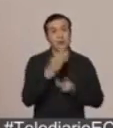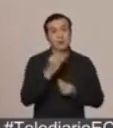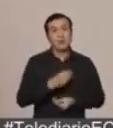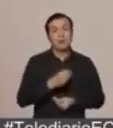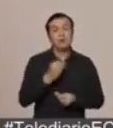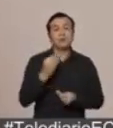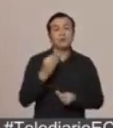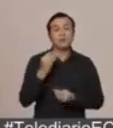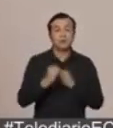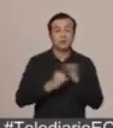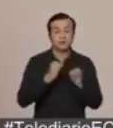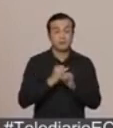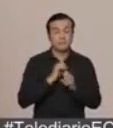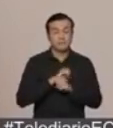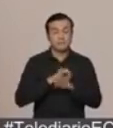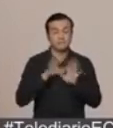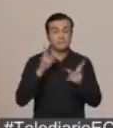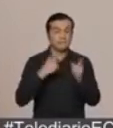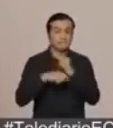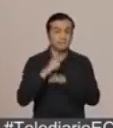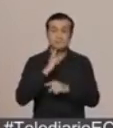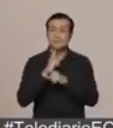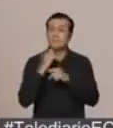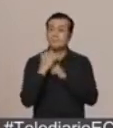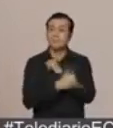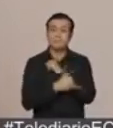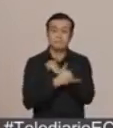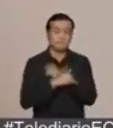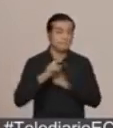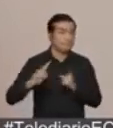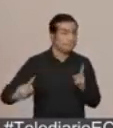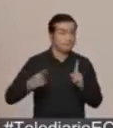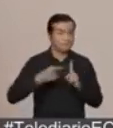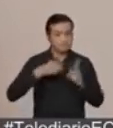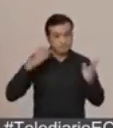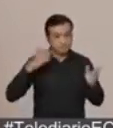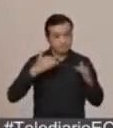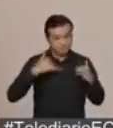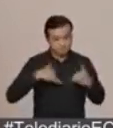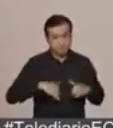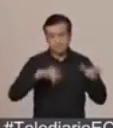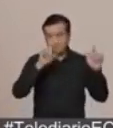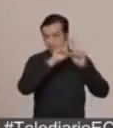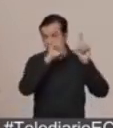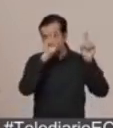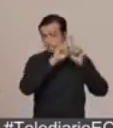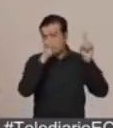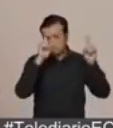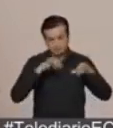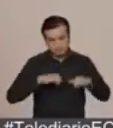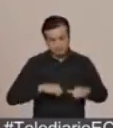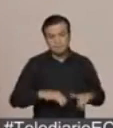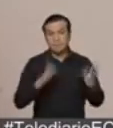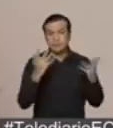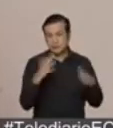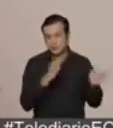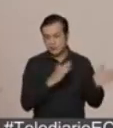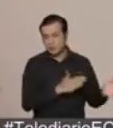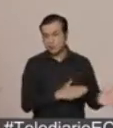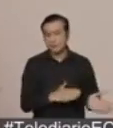los mercados internacionales, y el gobierno que ha procurado primero mantener la operación. Estas empresas han estado